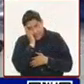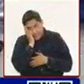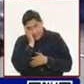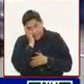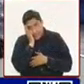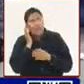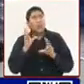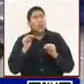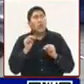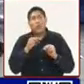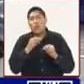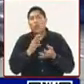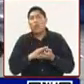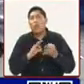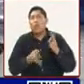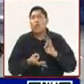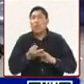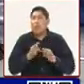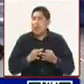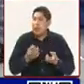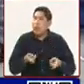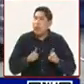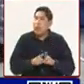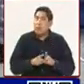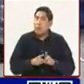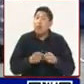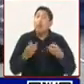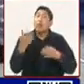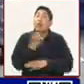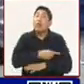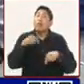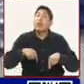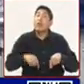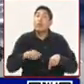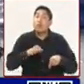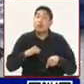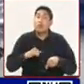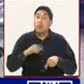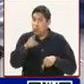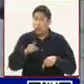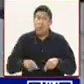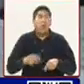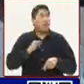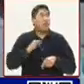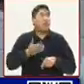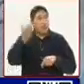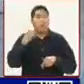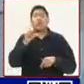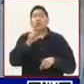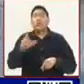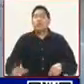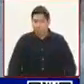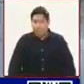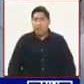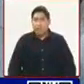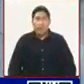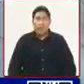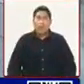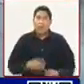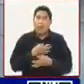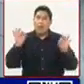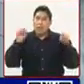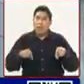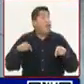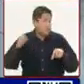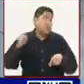fecha indefinida hasta qué hora, hasta qué fecha será, ¿no? ¿Cuántos días ya estás en la fila? Estoy desde el lunes. ¿El lunes? ¿Has venido a acampar desde